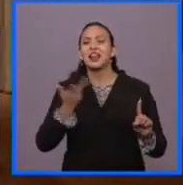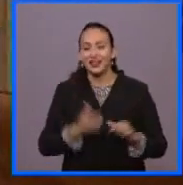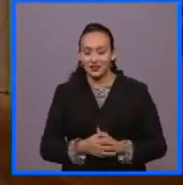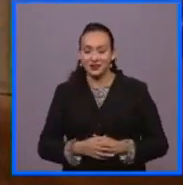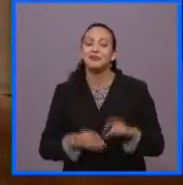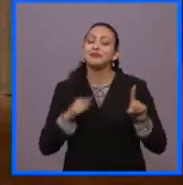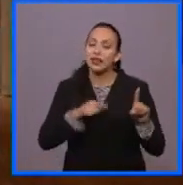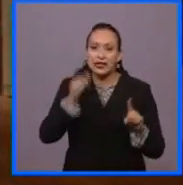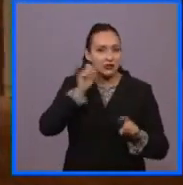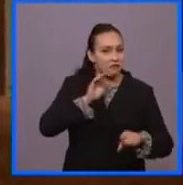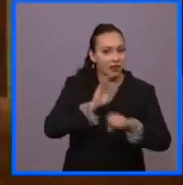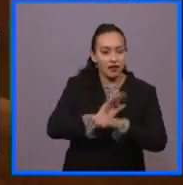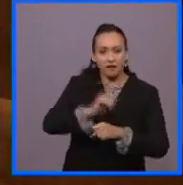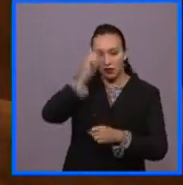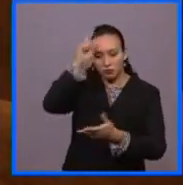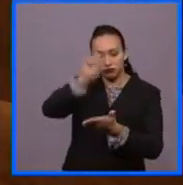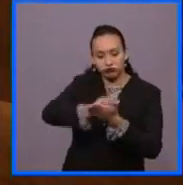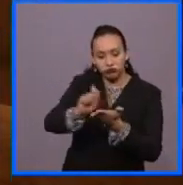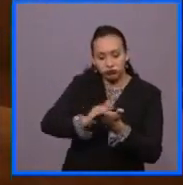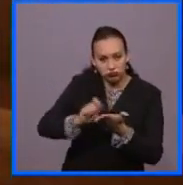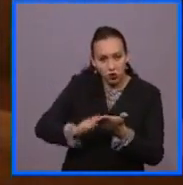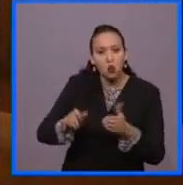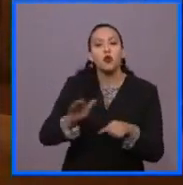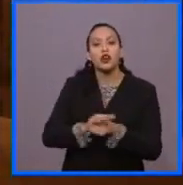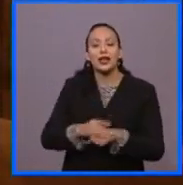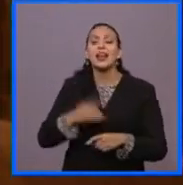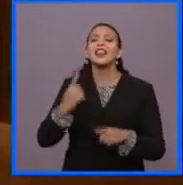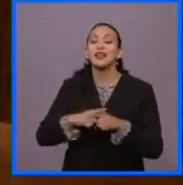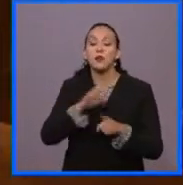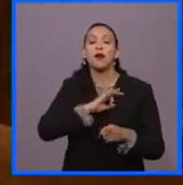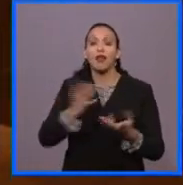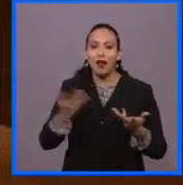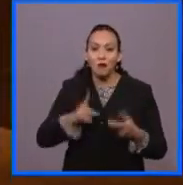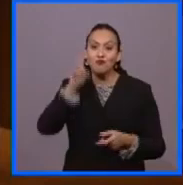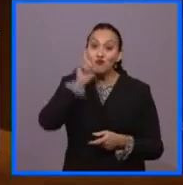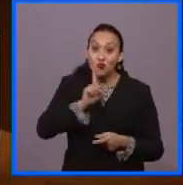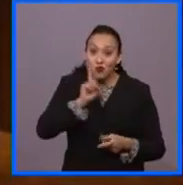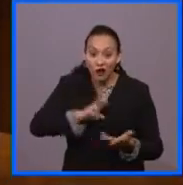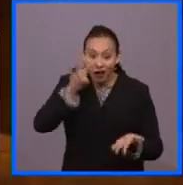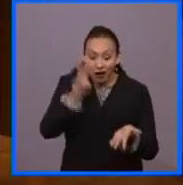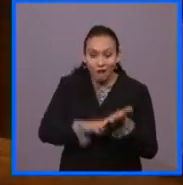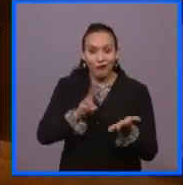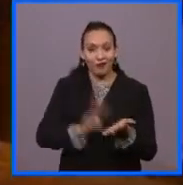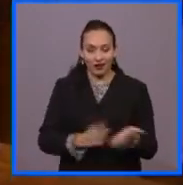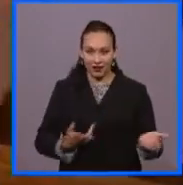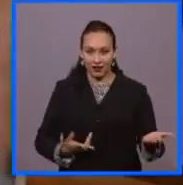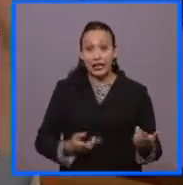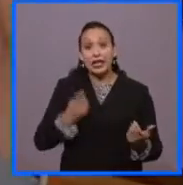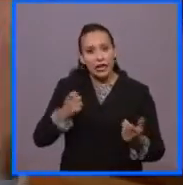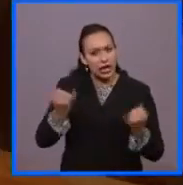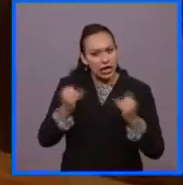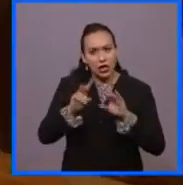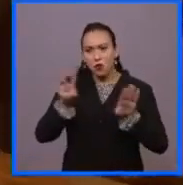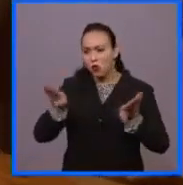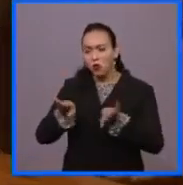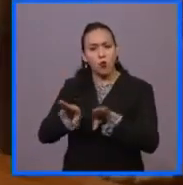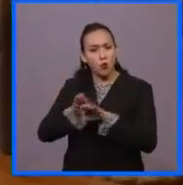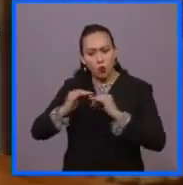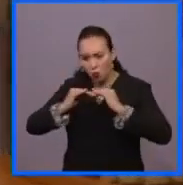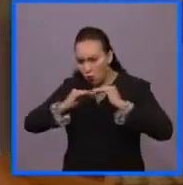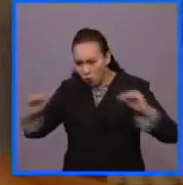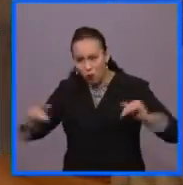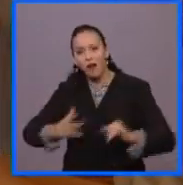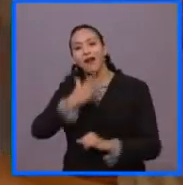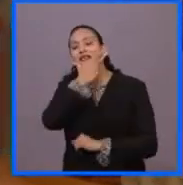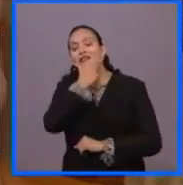la literatura hecha desde la mujer y que tuviera una condición igualitaria con el hombre. Y muchos